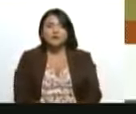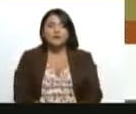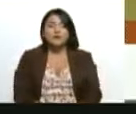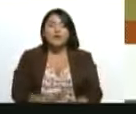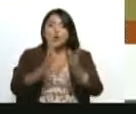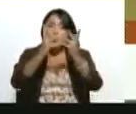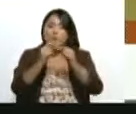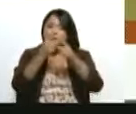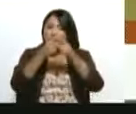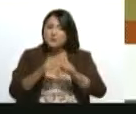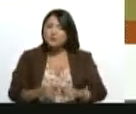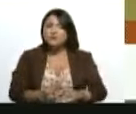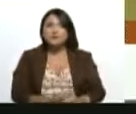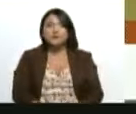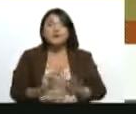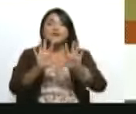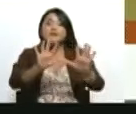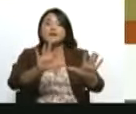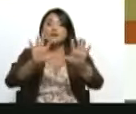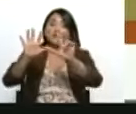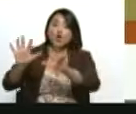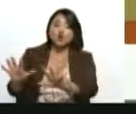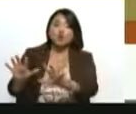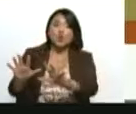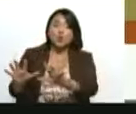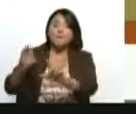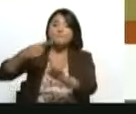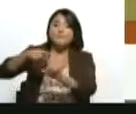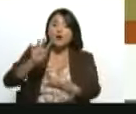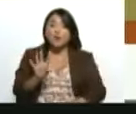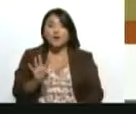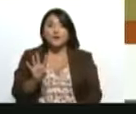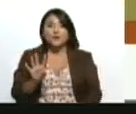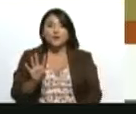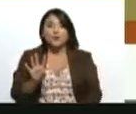¿Cuántos son? 18. Más 4,